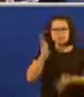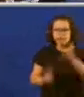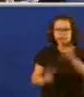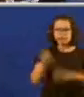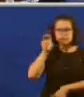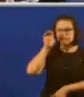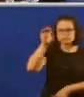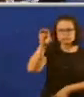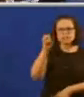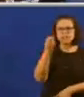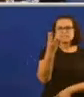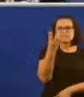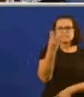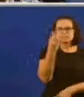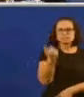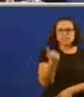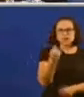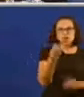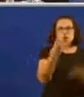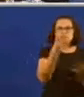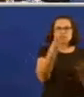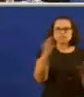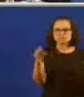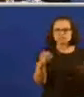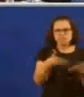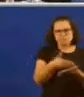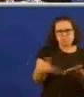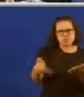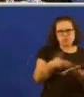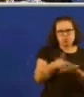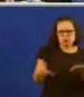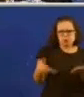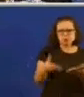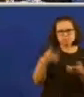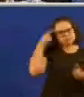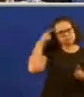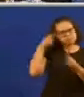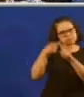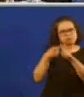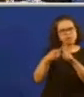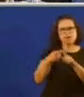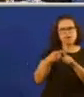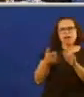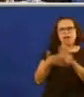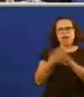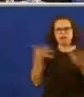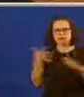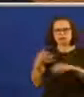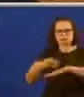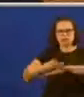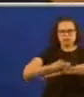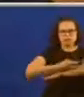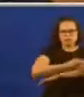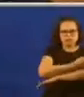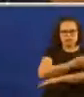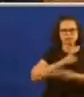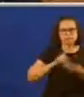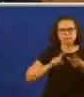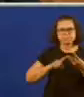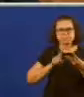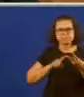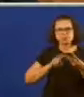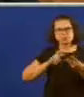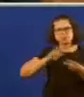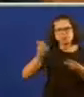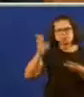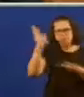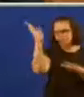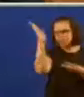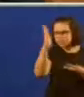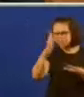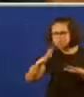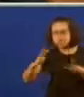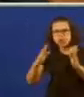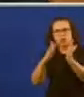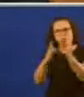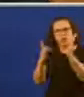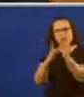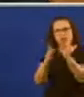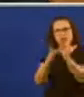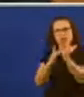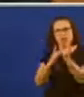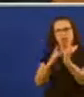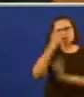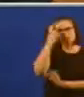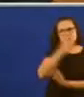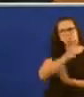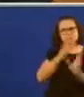millóns para alta velocidade. De la Xenra comprometese ao corredor mediterráneo ou vemos mesmo